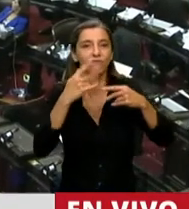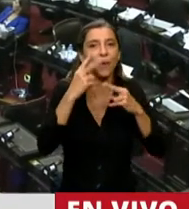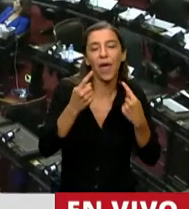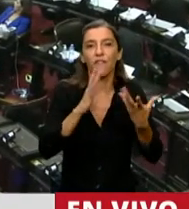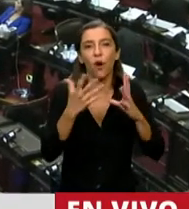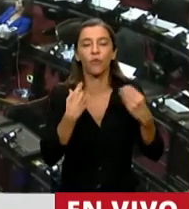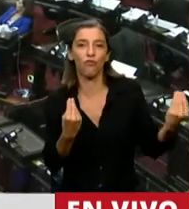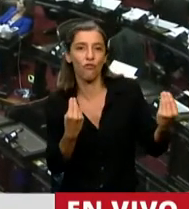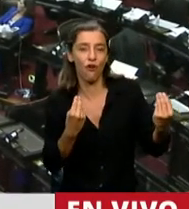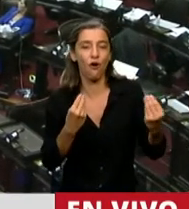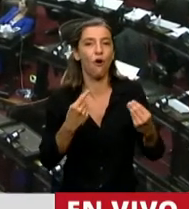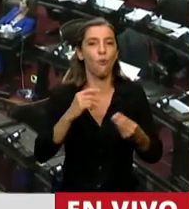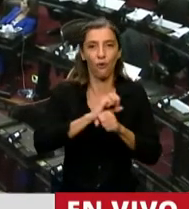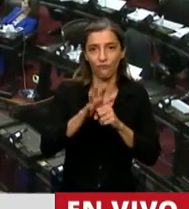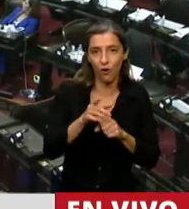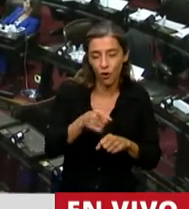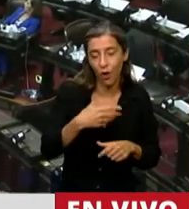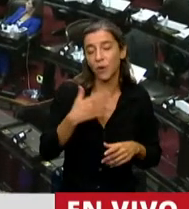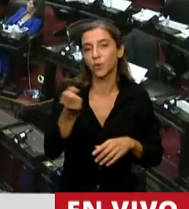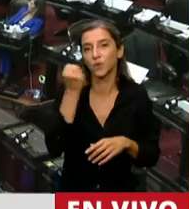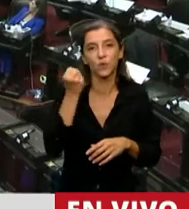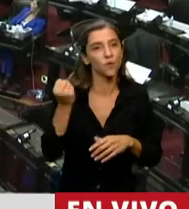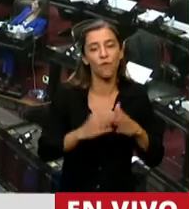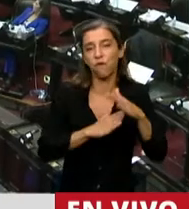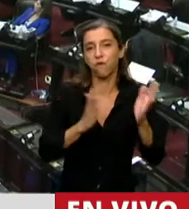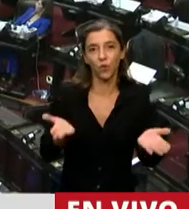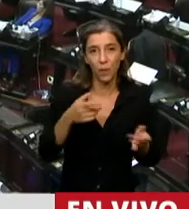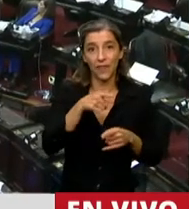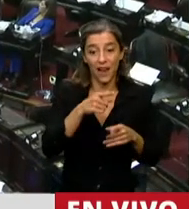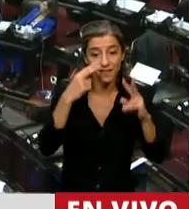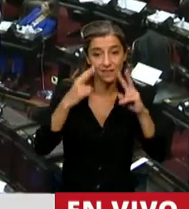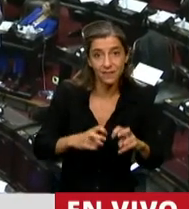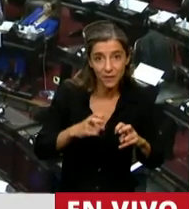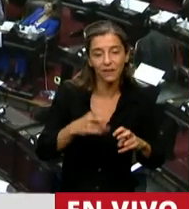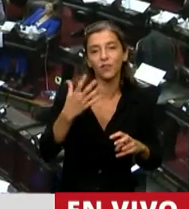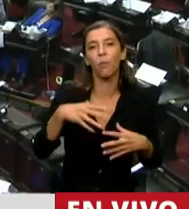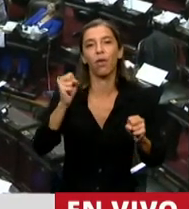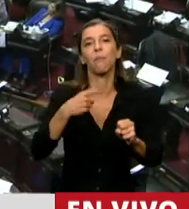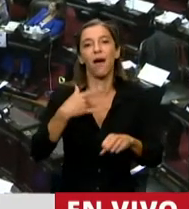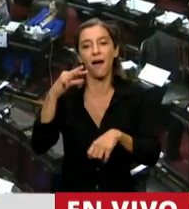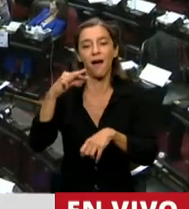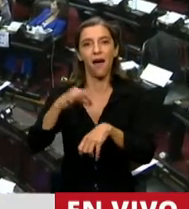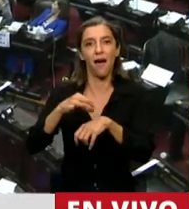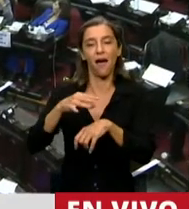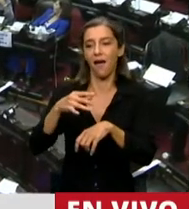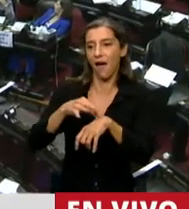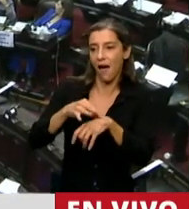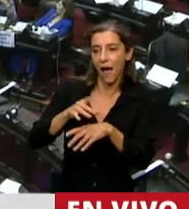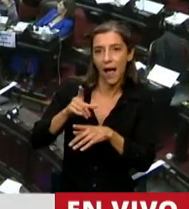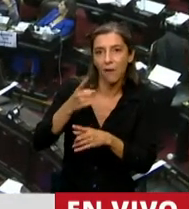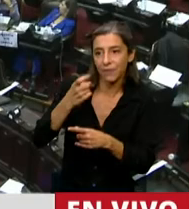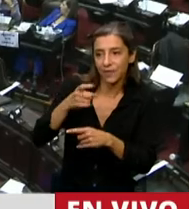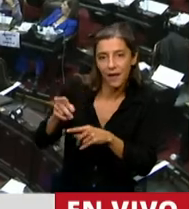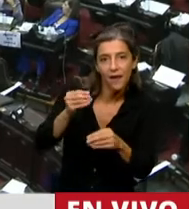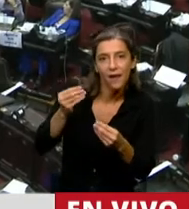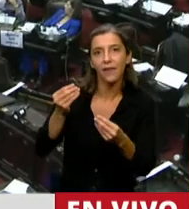del Servicio de Virosis Respiratoria y de la Plataforma Genómica de Bioinformática permitió asegurar la calidad del diagnóstico y contribuir al desarrollo de una